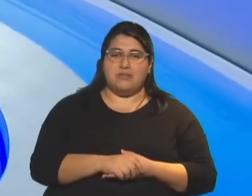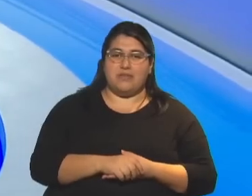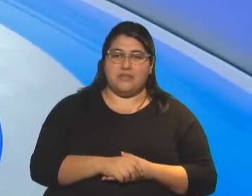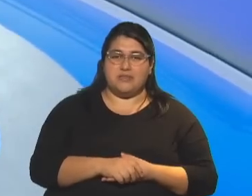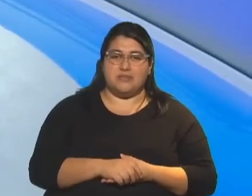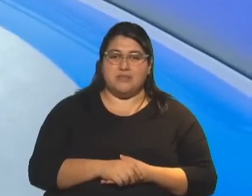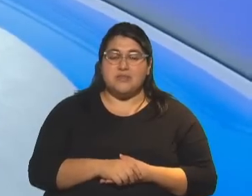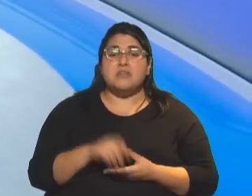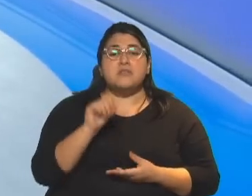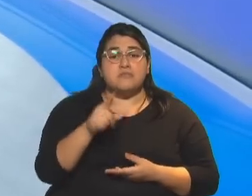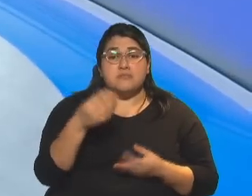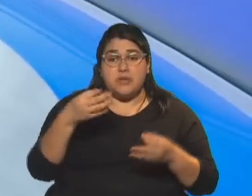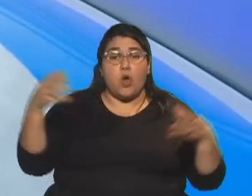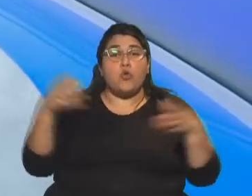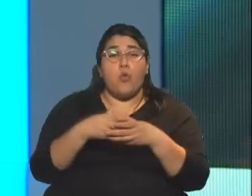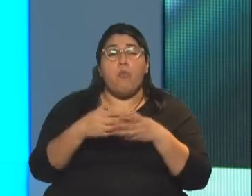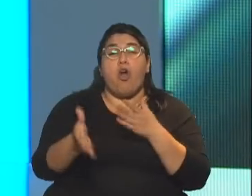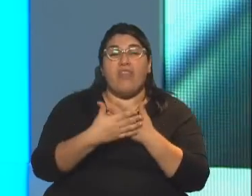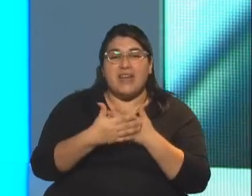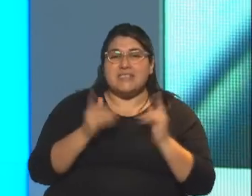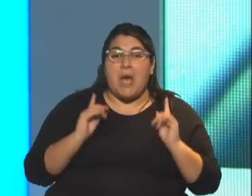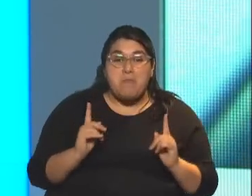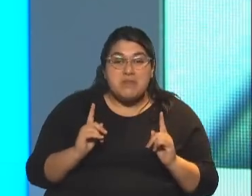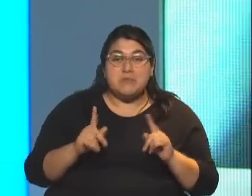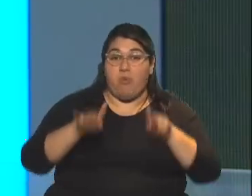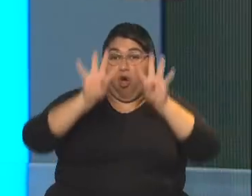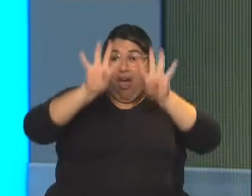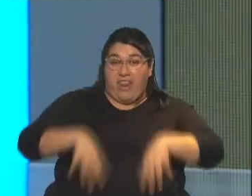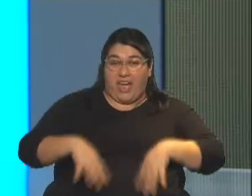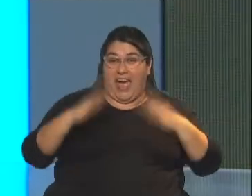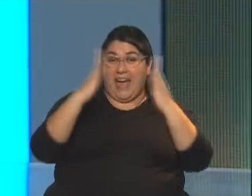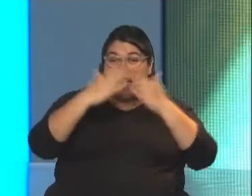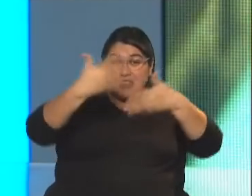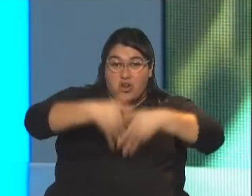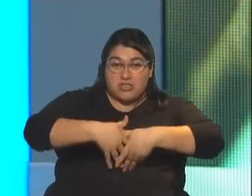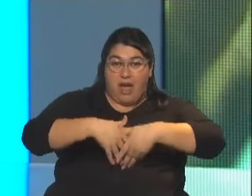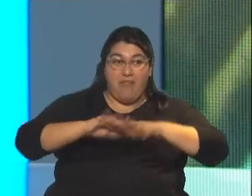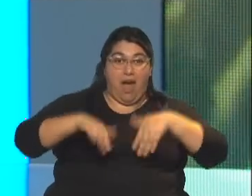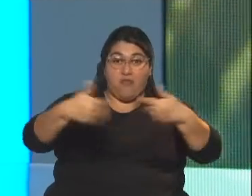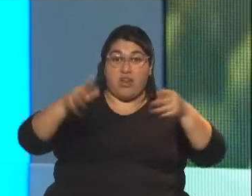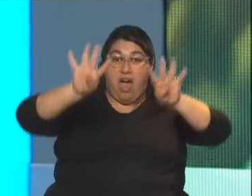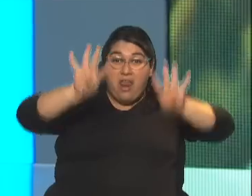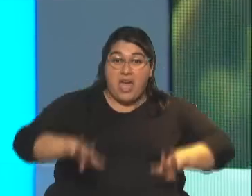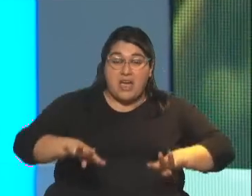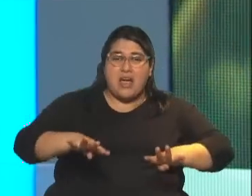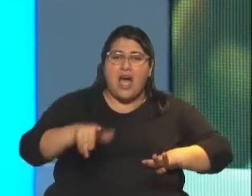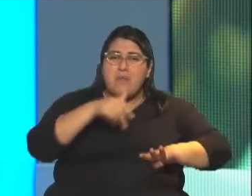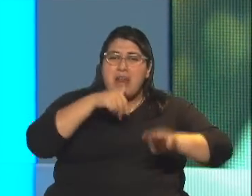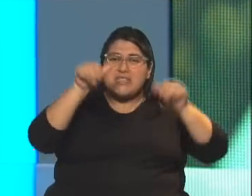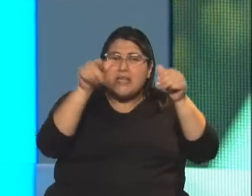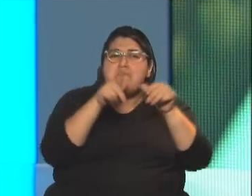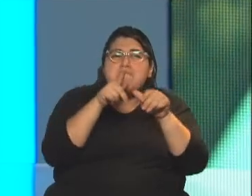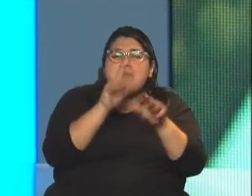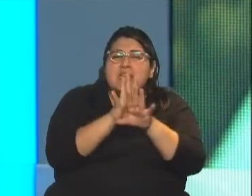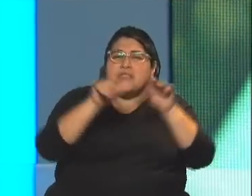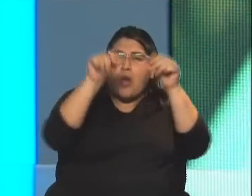es la misma que bolsas de cadáveres en la reja de la casa rosada bolsas de cadáveres con